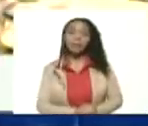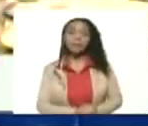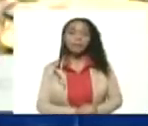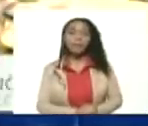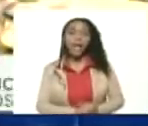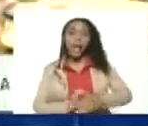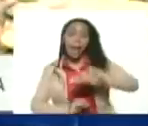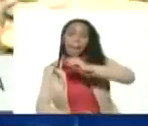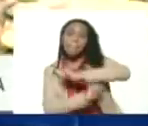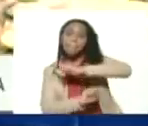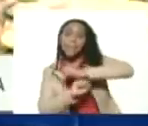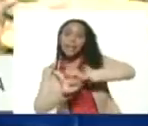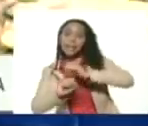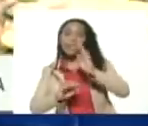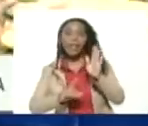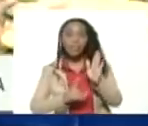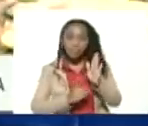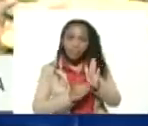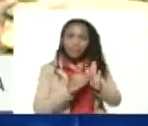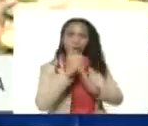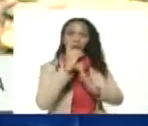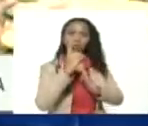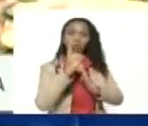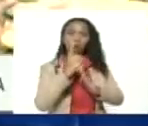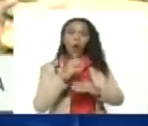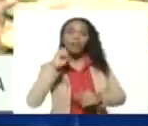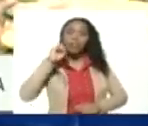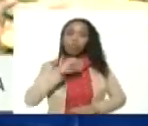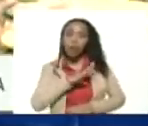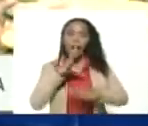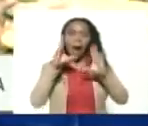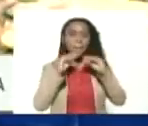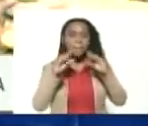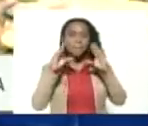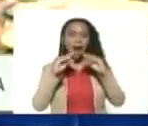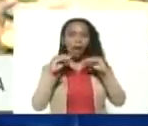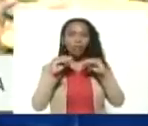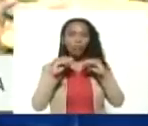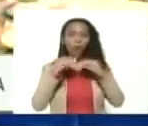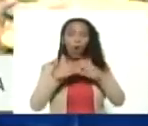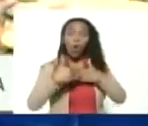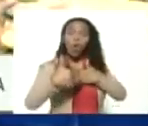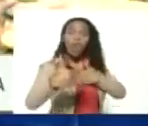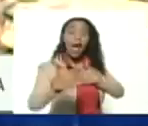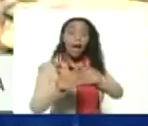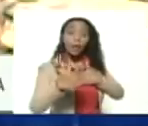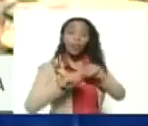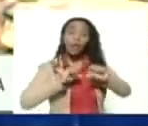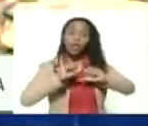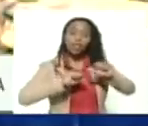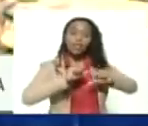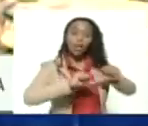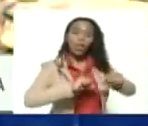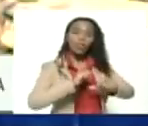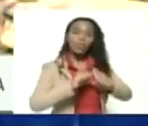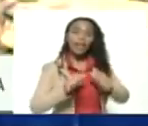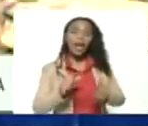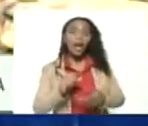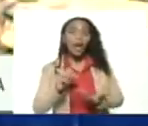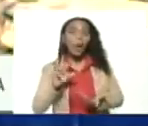la base del desarrollo, históricamente hablando, a lo largo de los siglos, de las naciones que